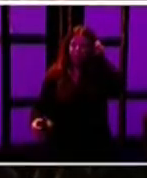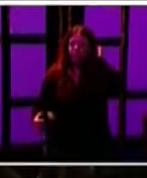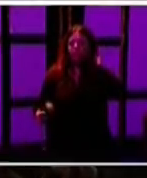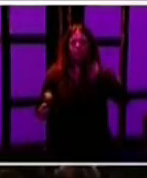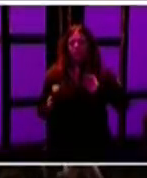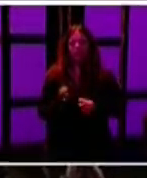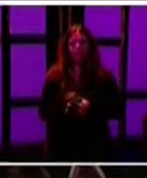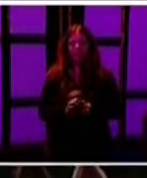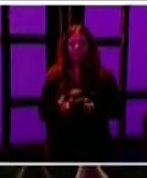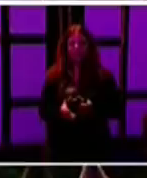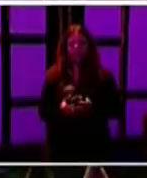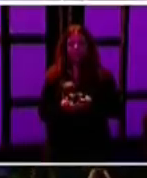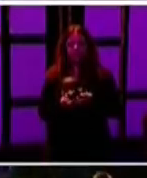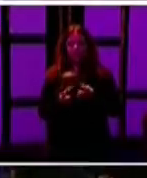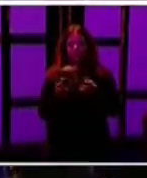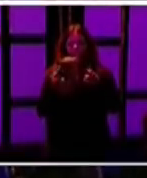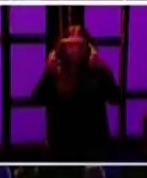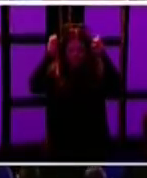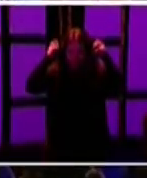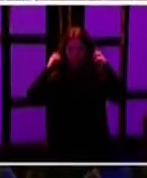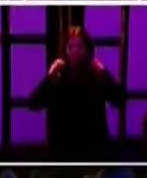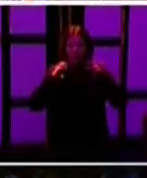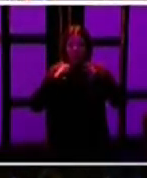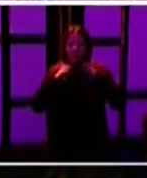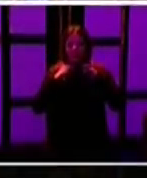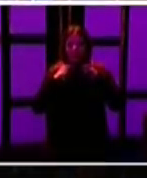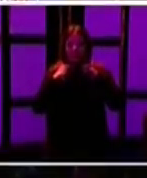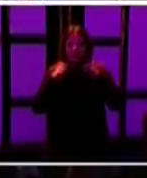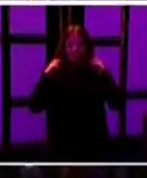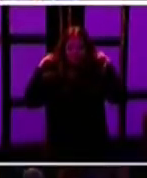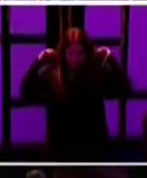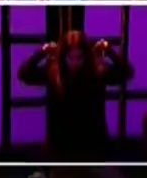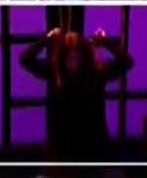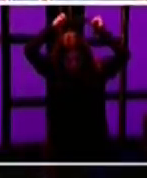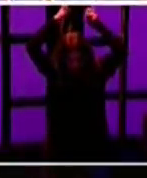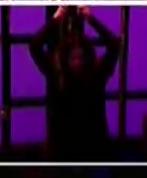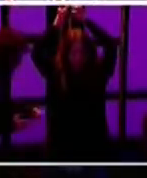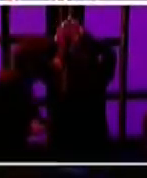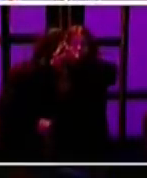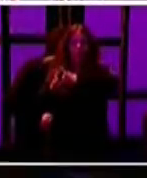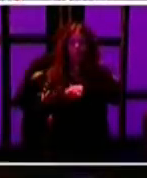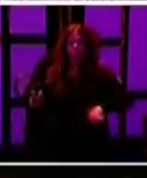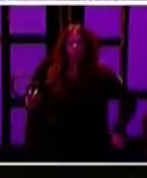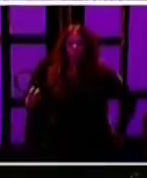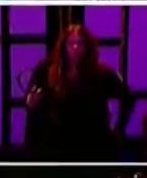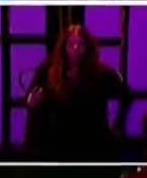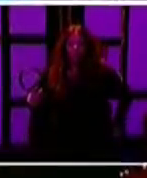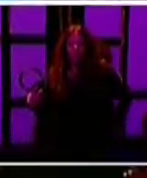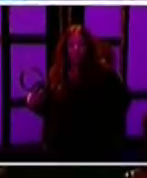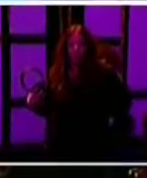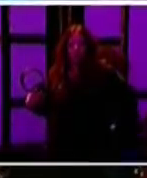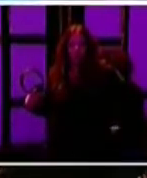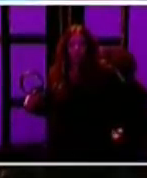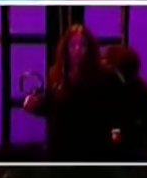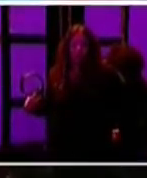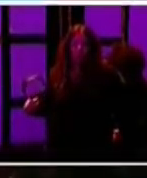del concurso de murgas que estamos viendo juntos aquí en Televisión Canaria y que además también pueden seguir, como saben, en directo, en streaming y también a través